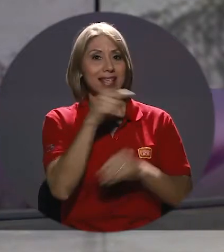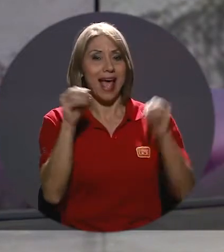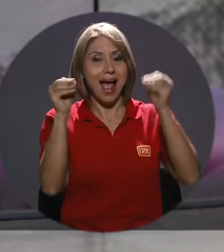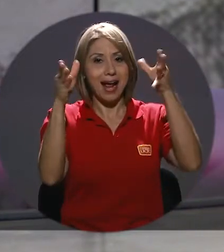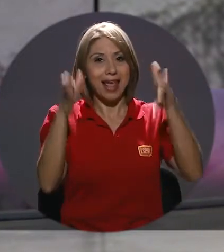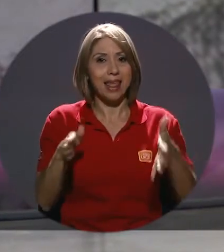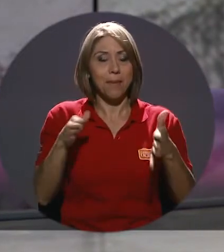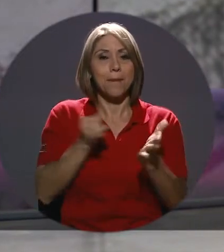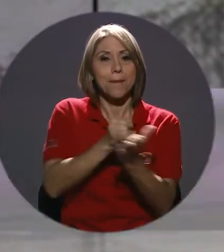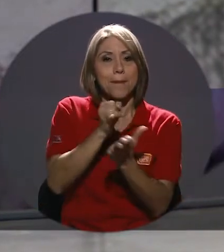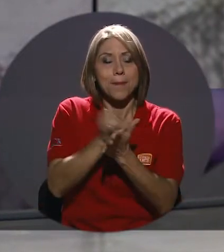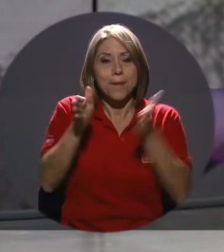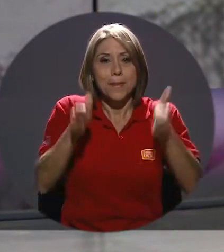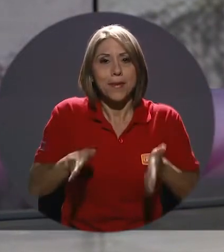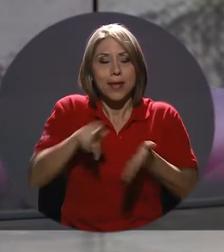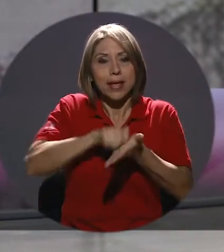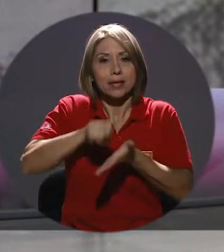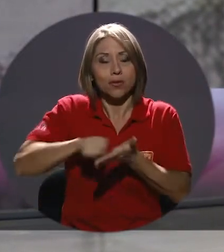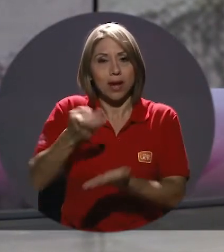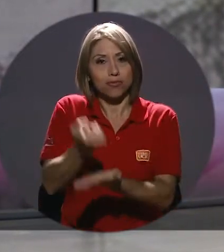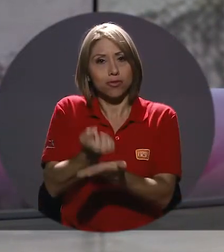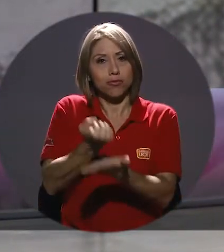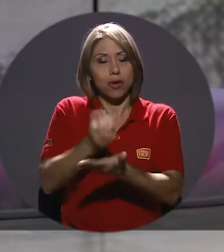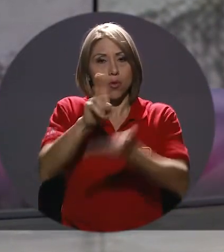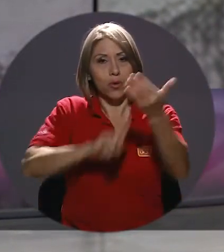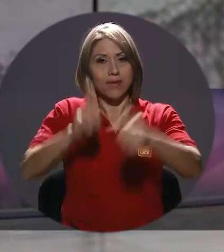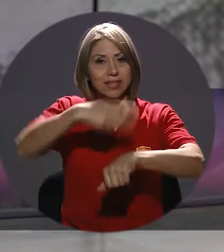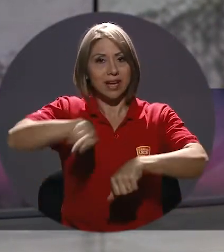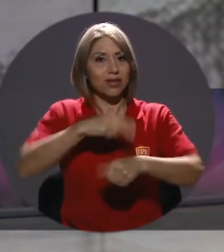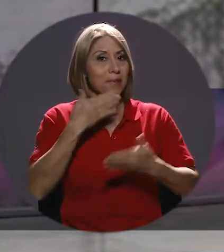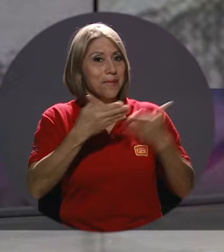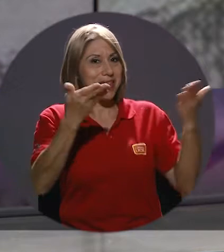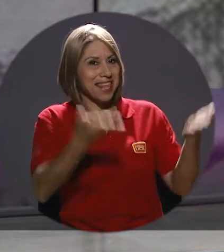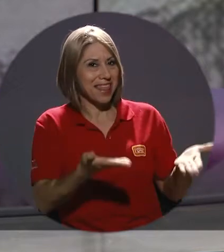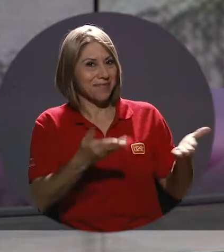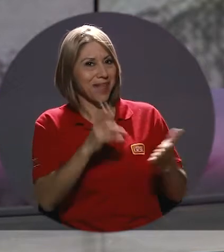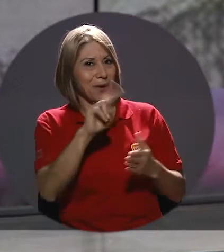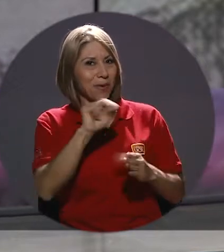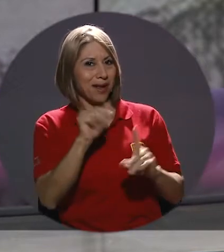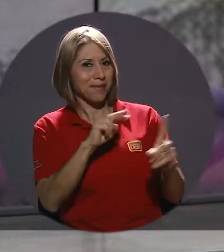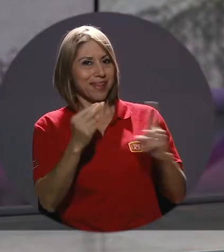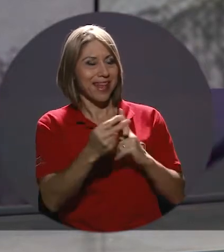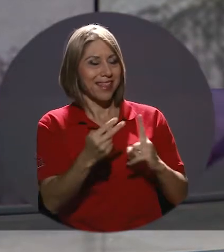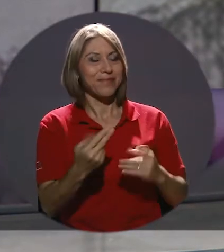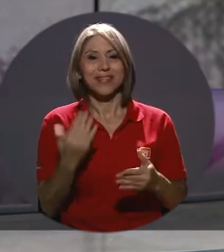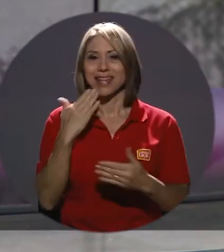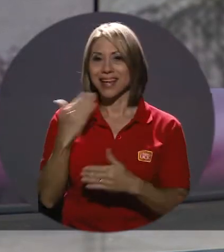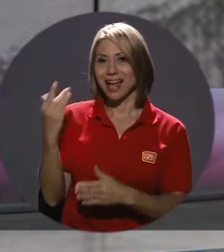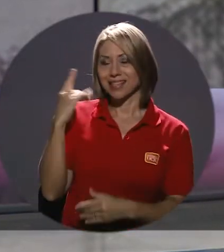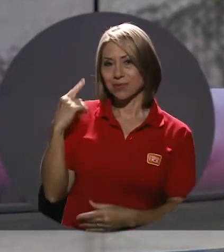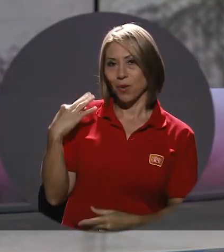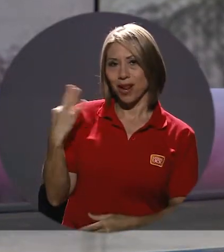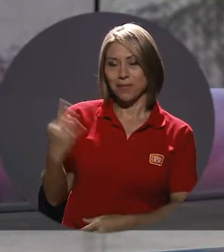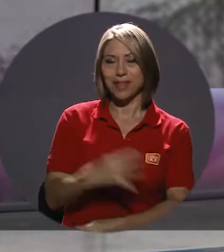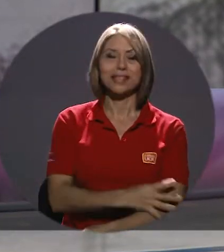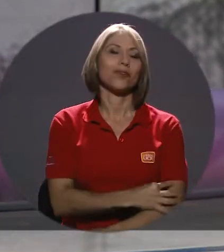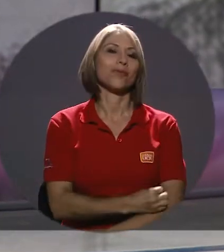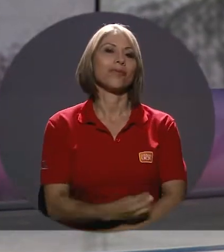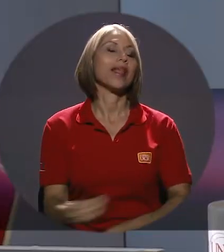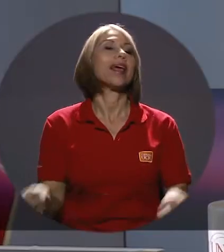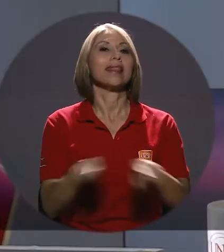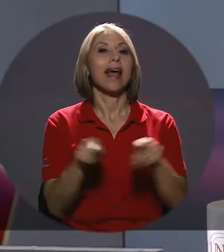quien es académica e investigadora de la Escuela de Economía de la Universidad Nacional. Bienvenida una vez más a Una Mirada, Roxana. Muchas gracias por la